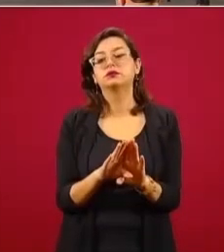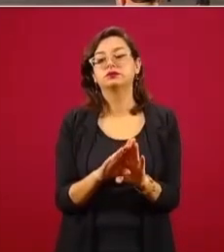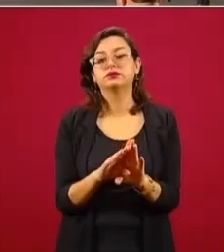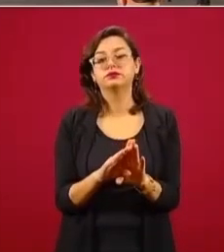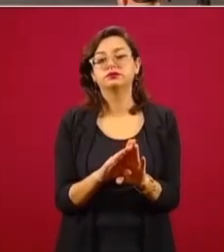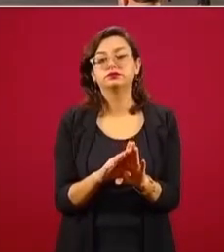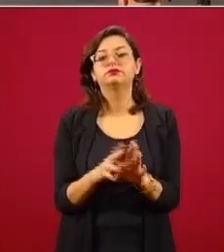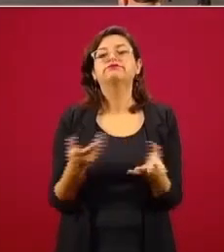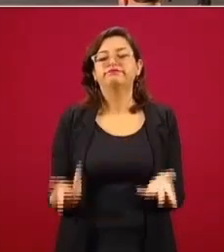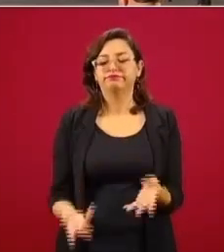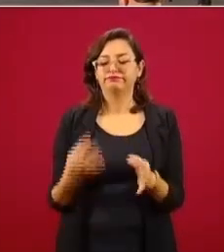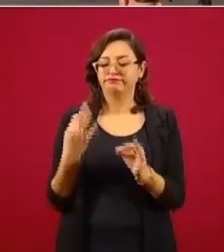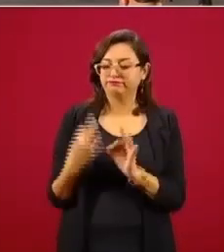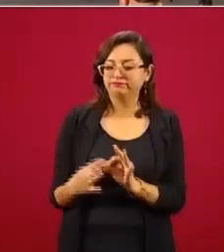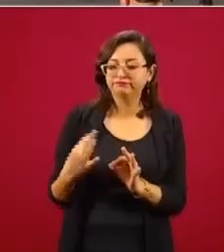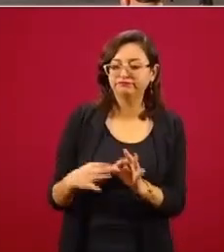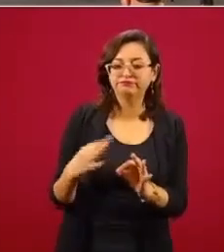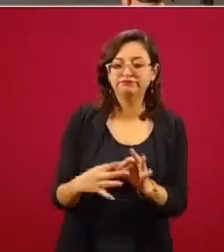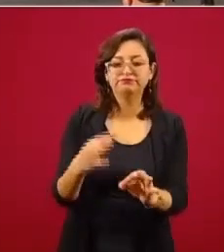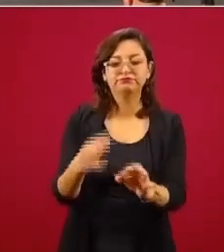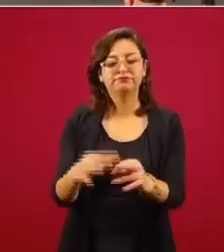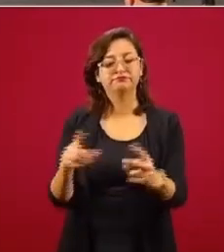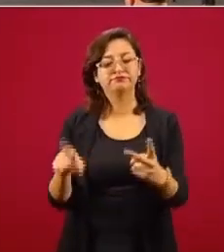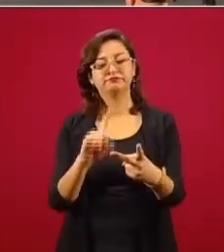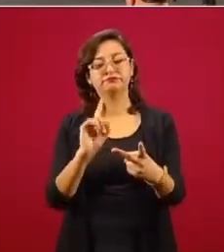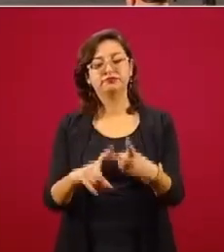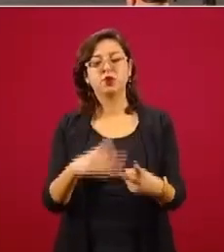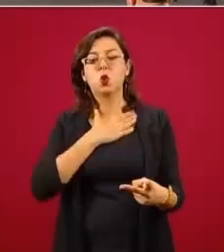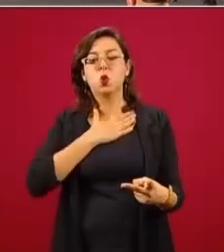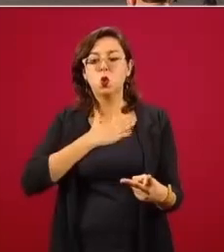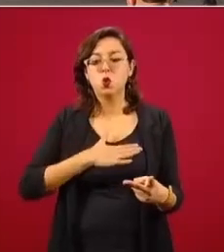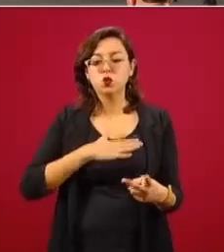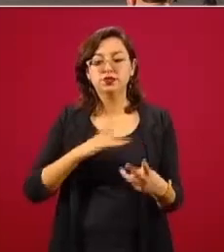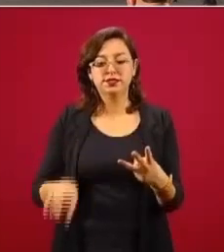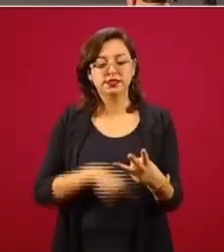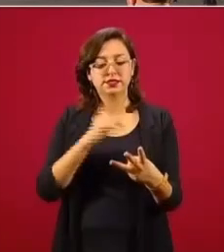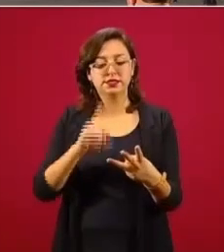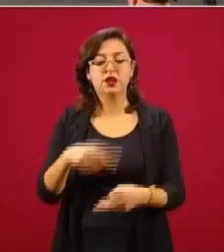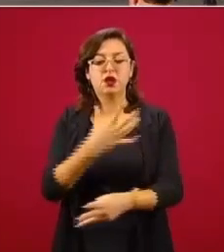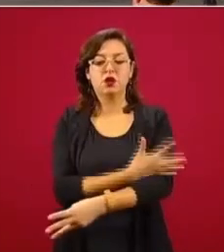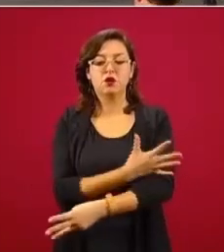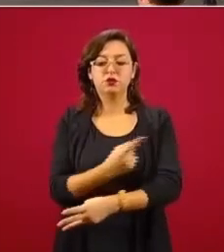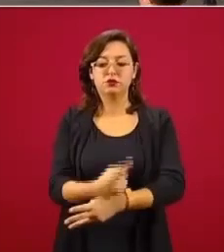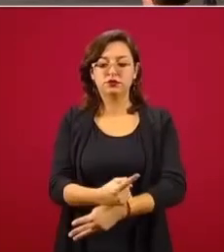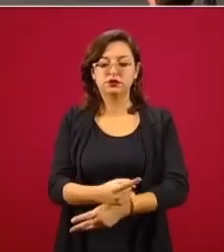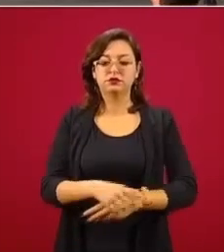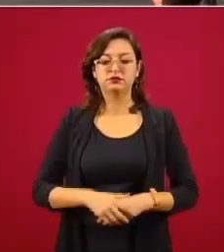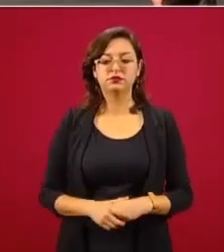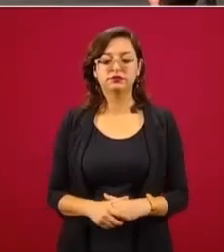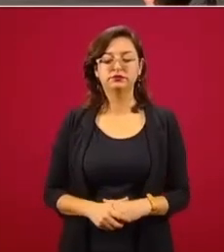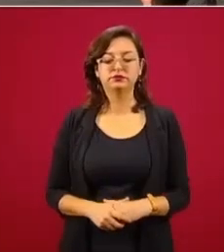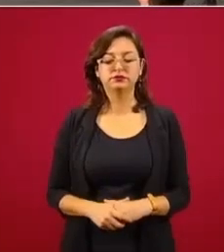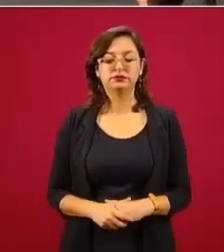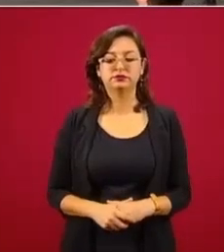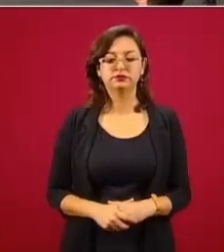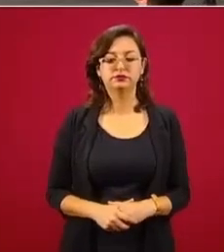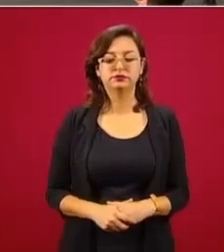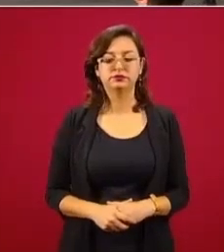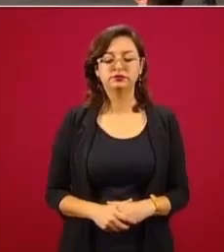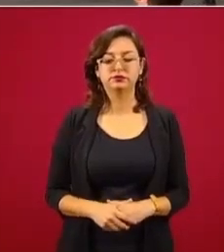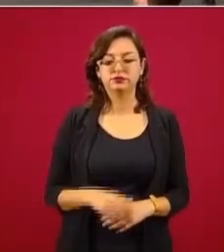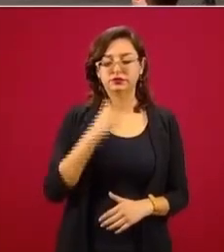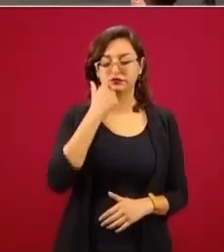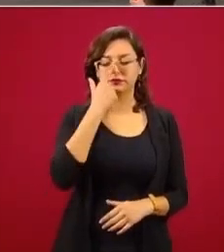con eficiencia con justicia y con honestidad esto nunca se había